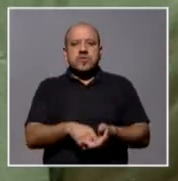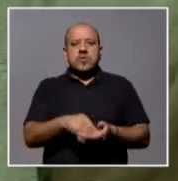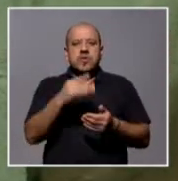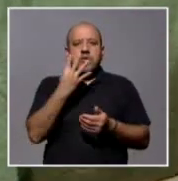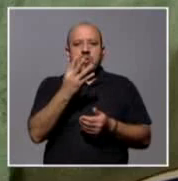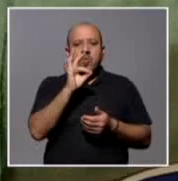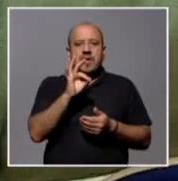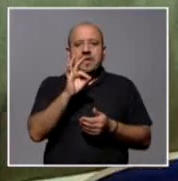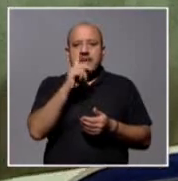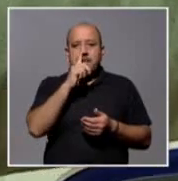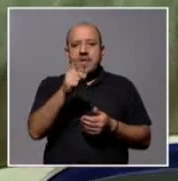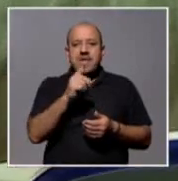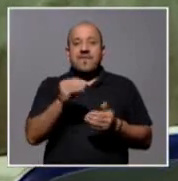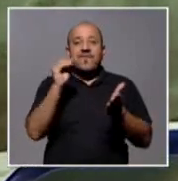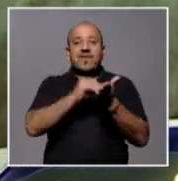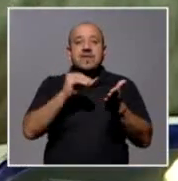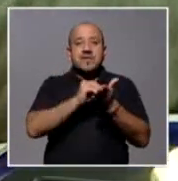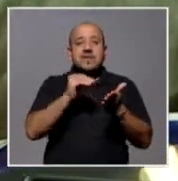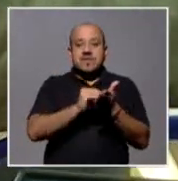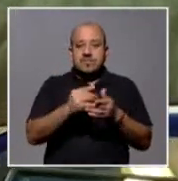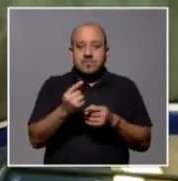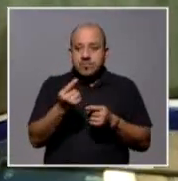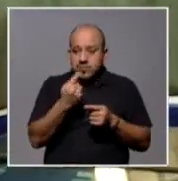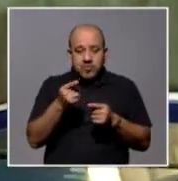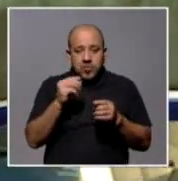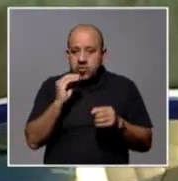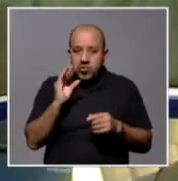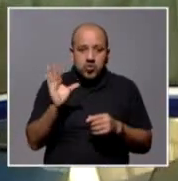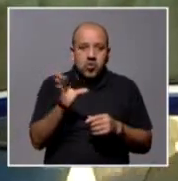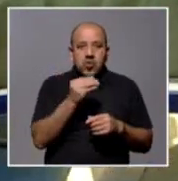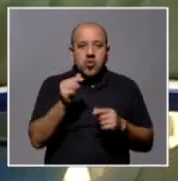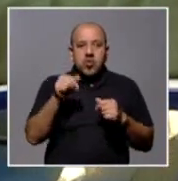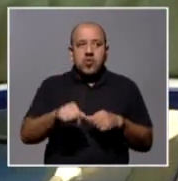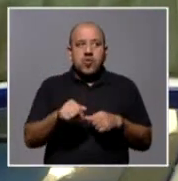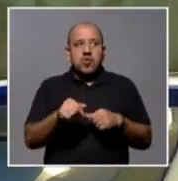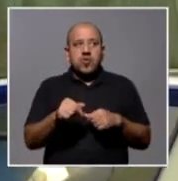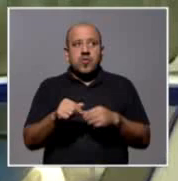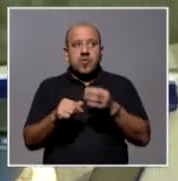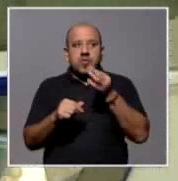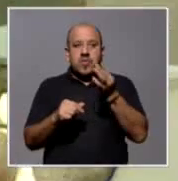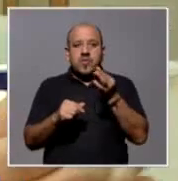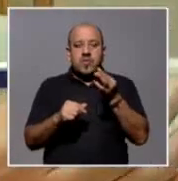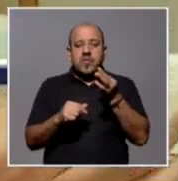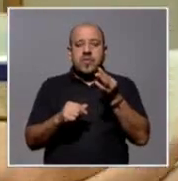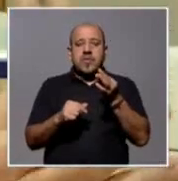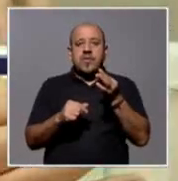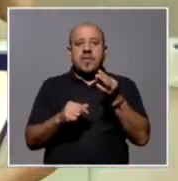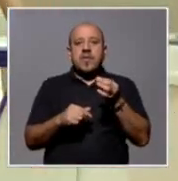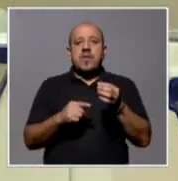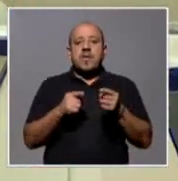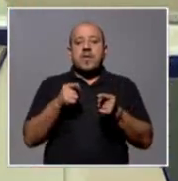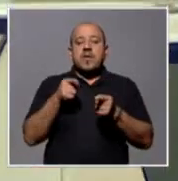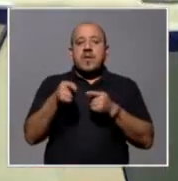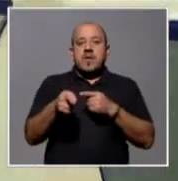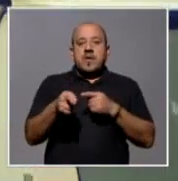por, o sea, 40.000 veces. Y todo el dato que se produce acá en este pequeño chip, lo toma